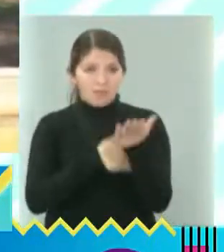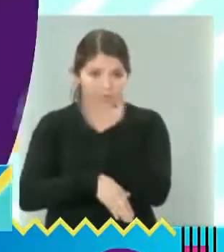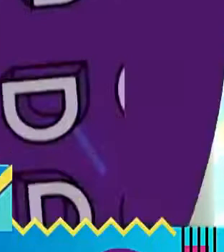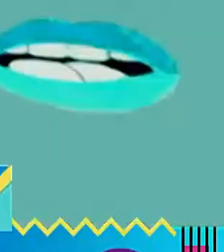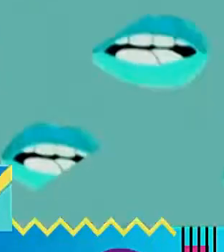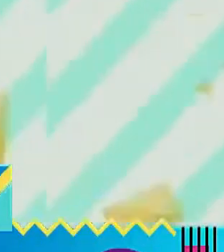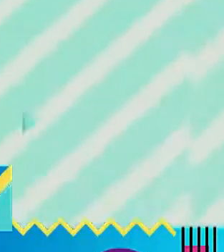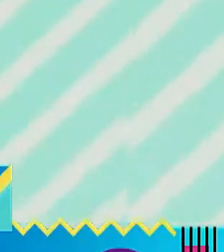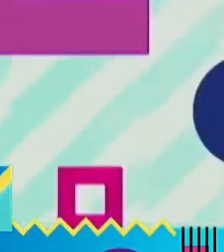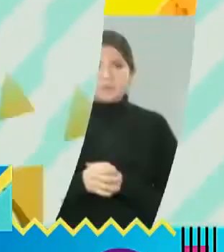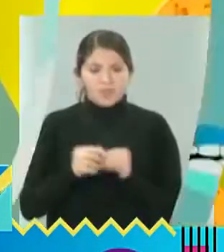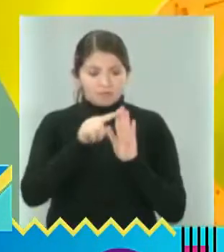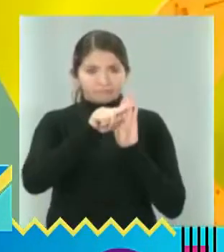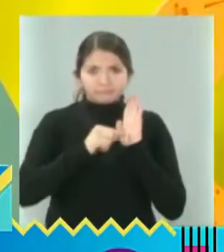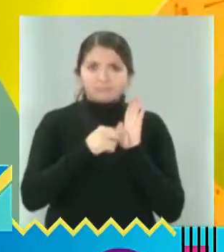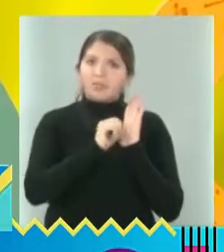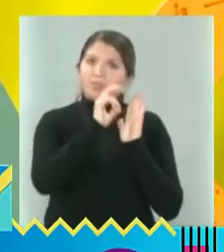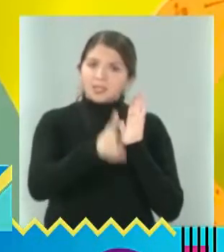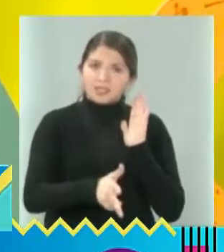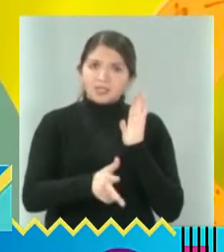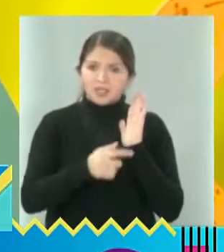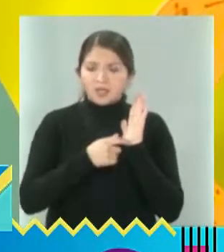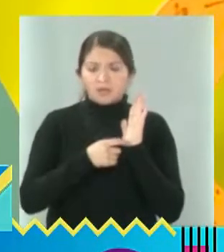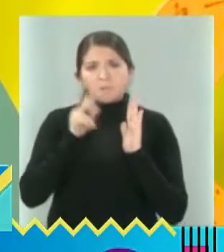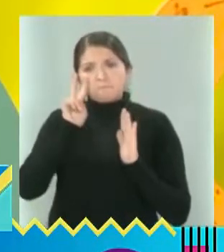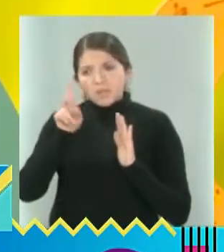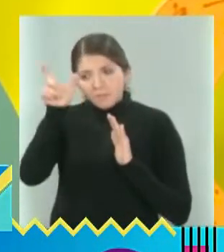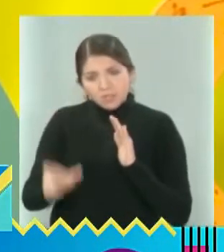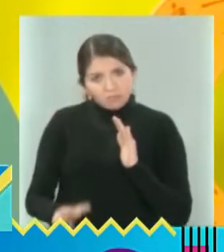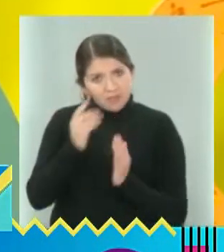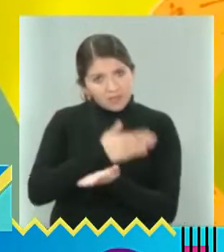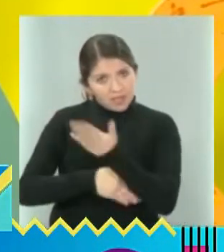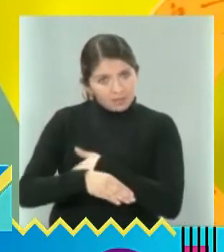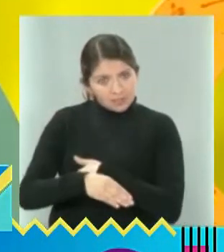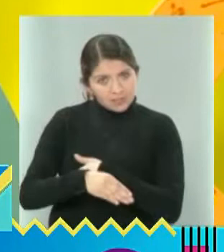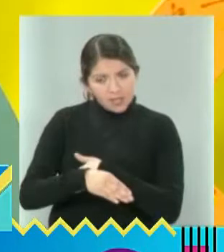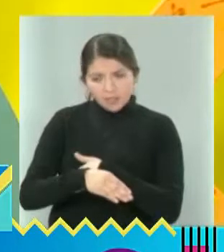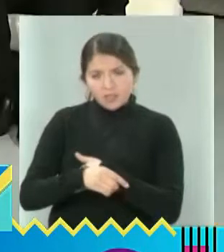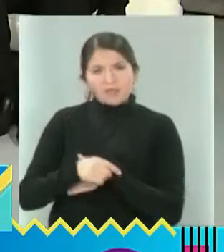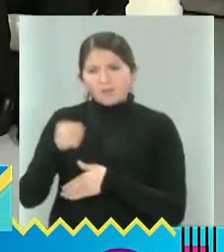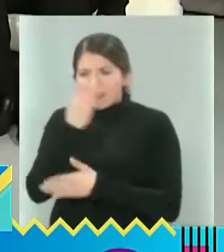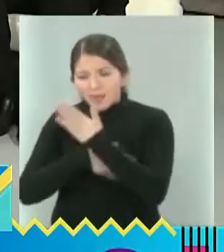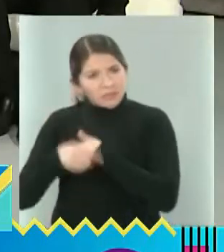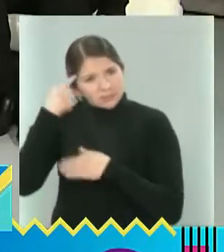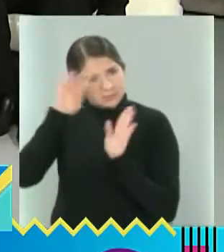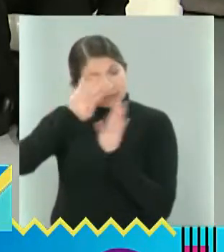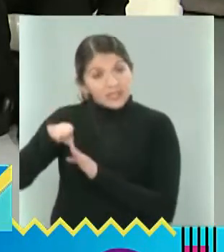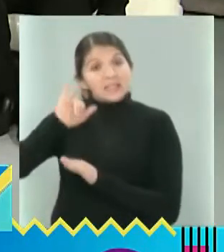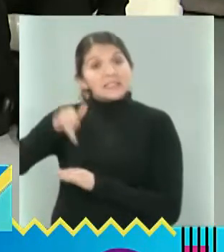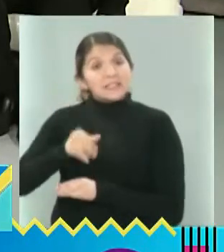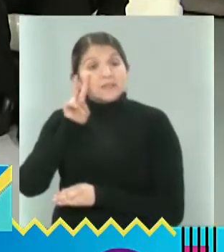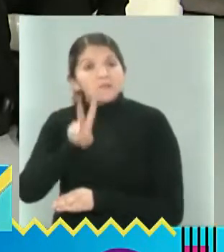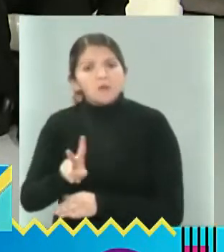de ver a la persona con discapacidad a partir de sus capacidades y de sus